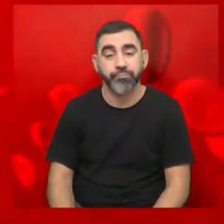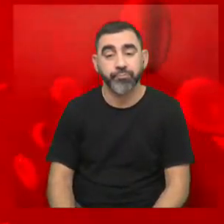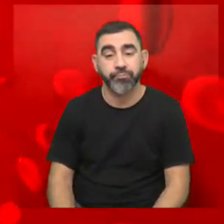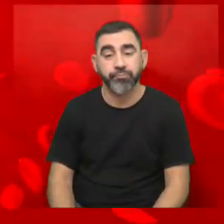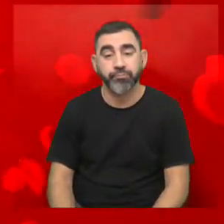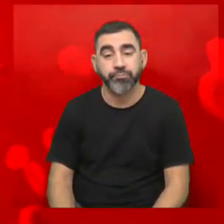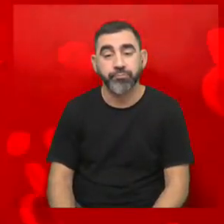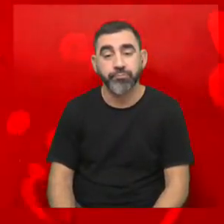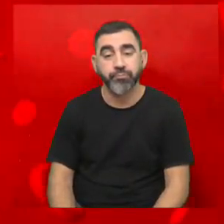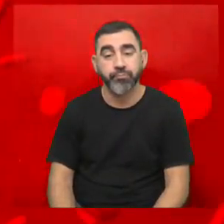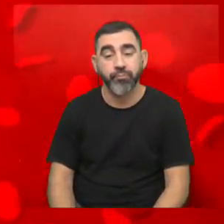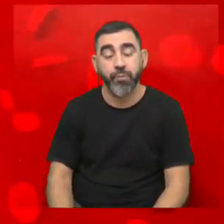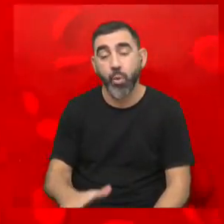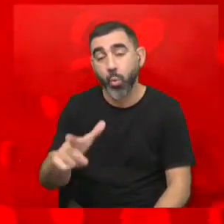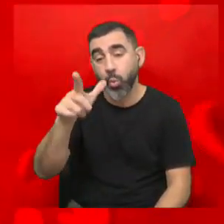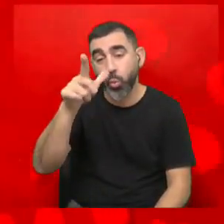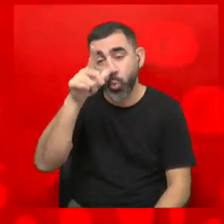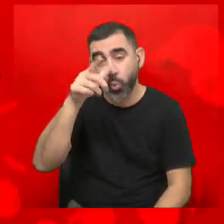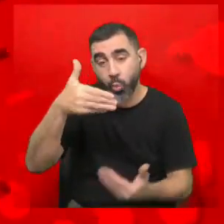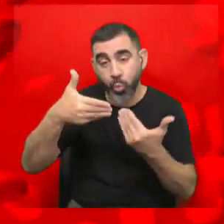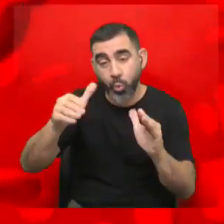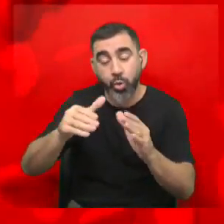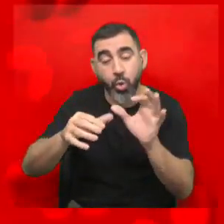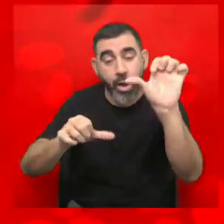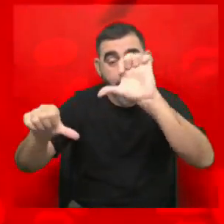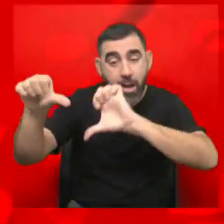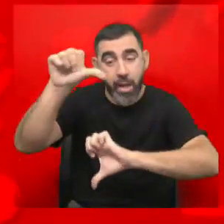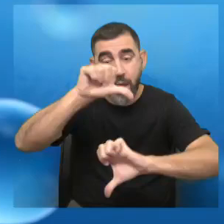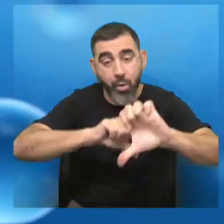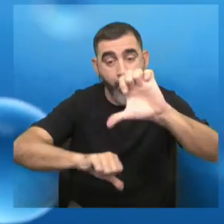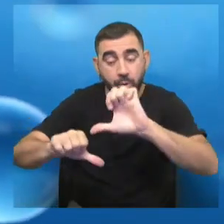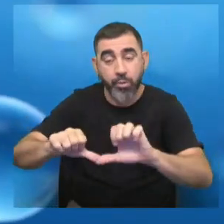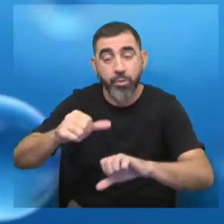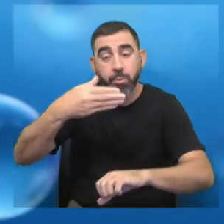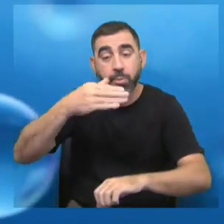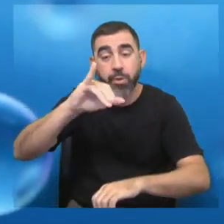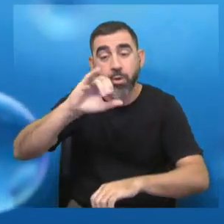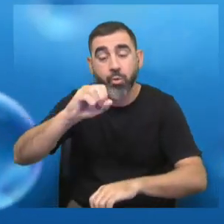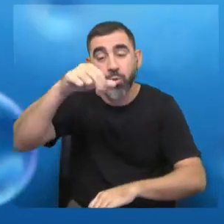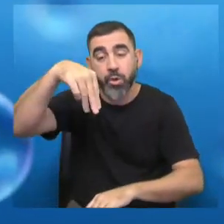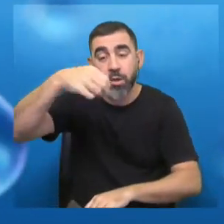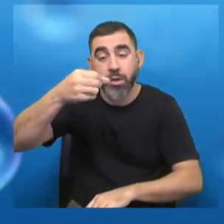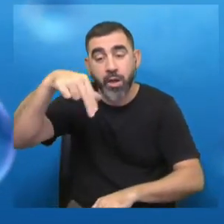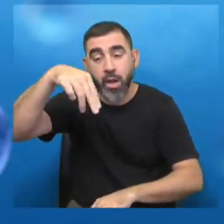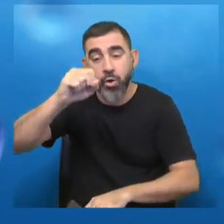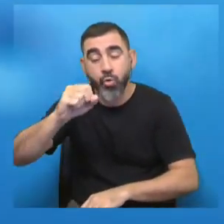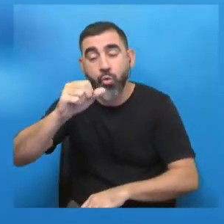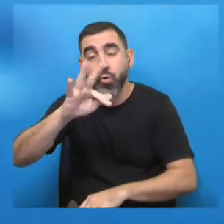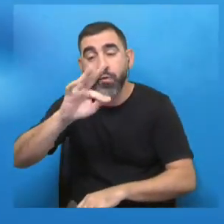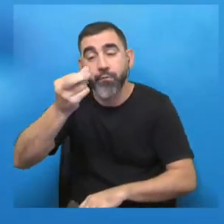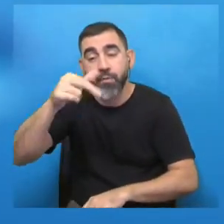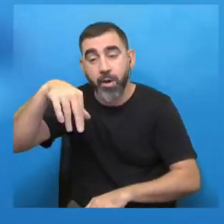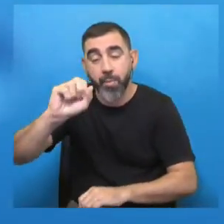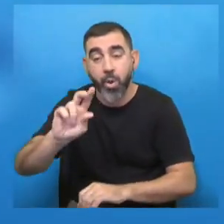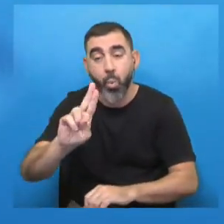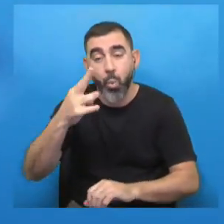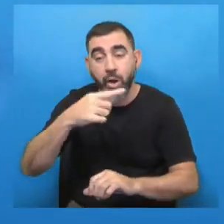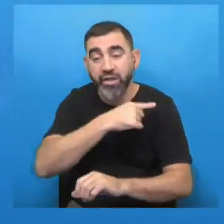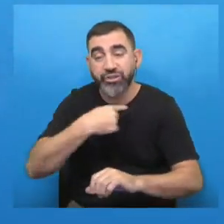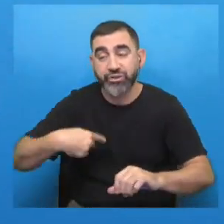El Índice Global de Brecha de Género 2024 reveló que las áreas llamadas STEM, que reúnen a la ciencia, la tecnología,